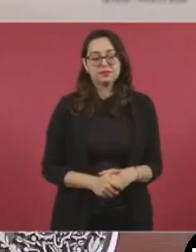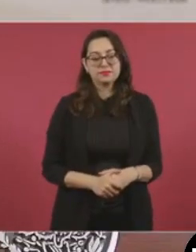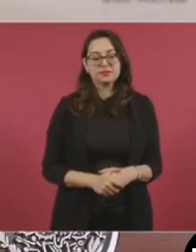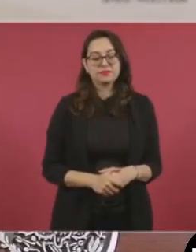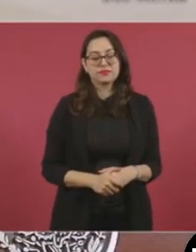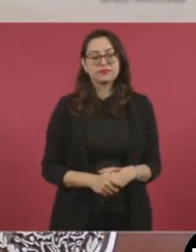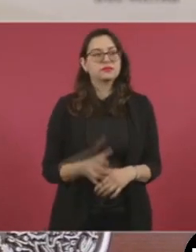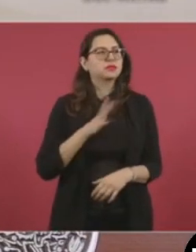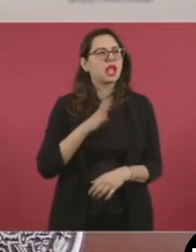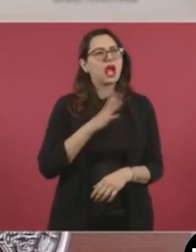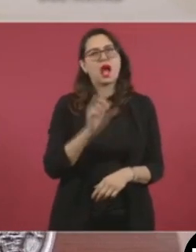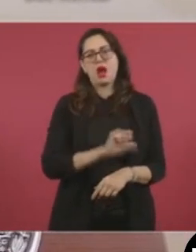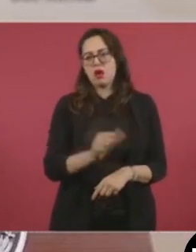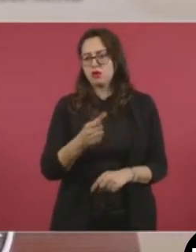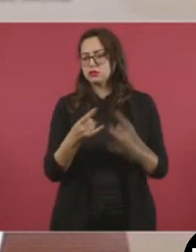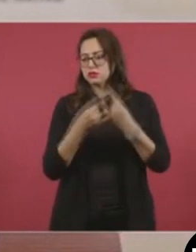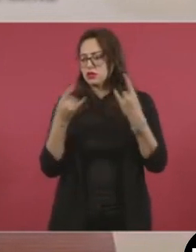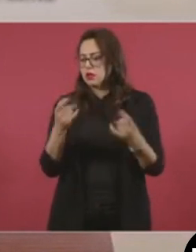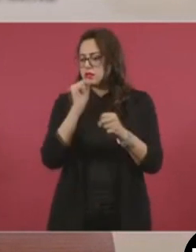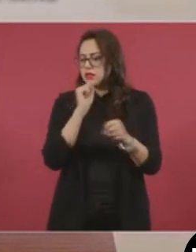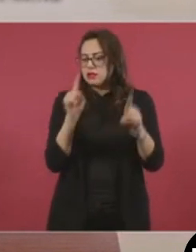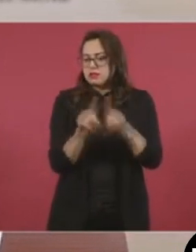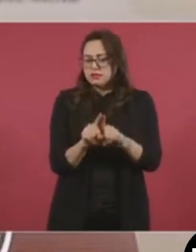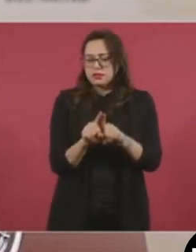Hay otro caso también